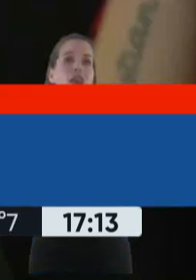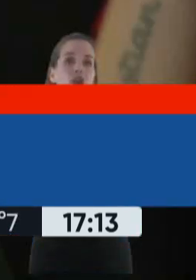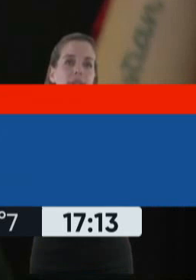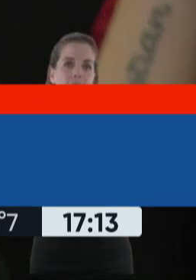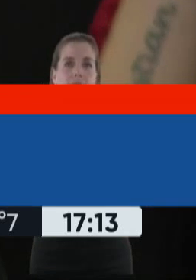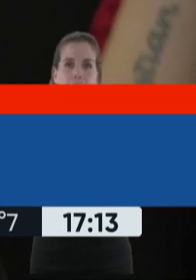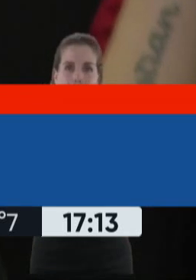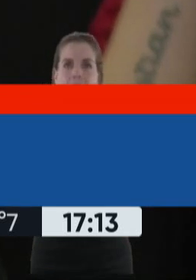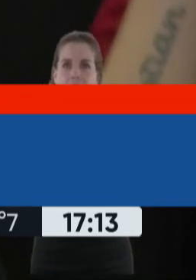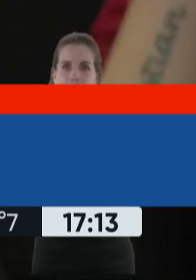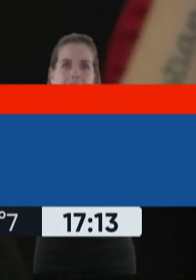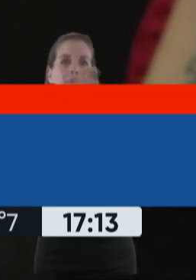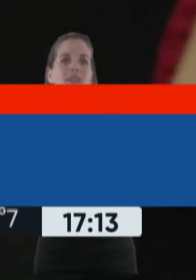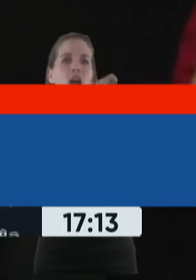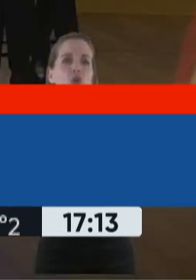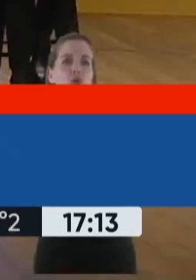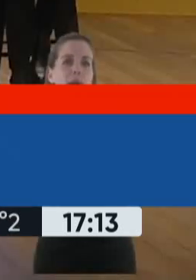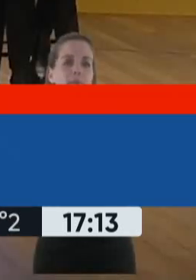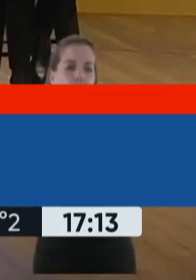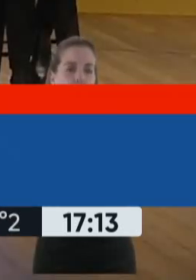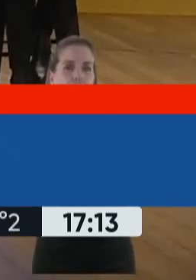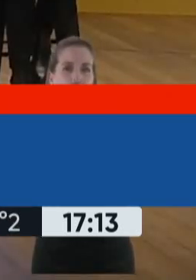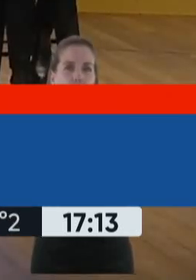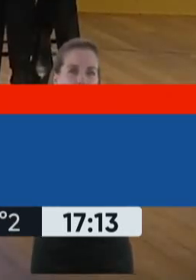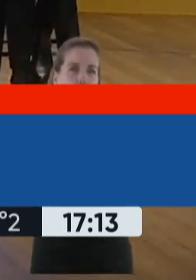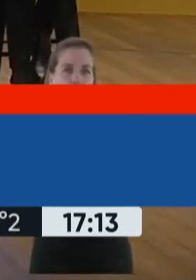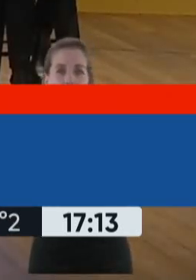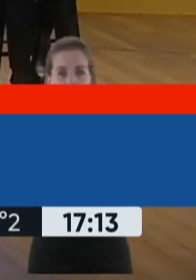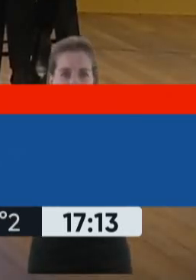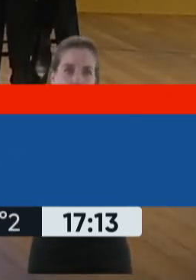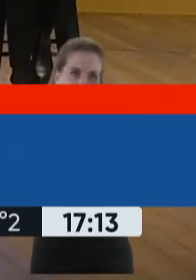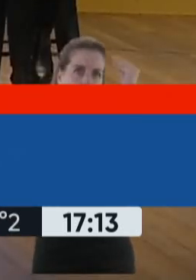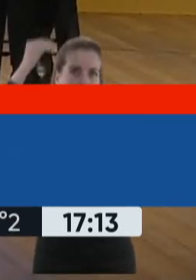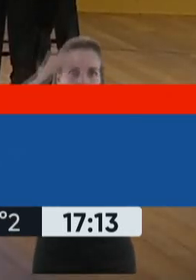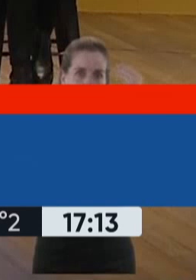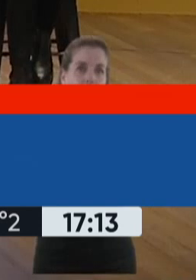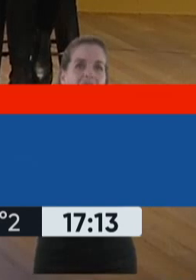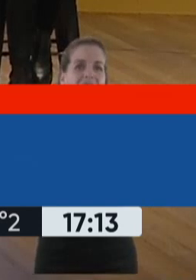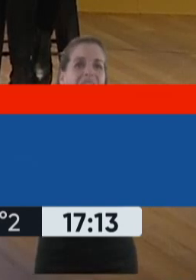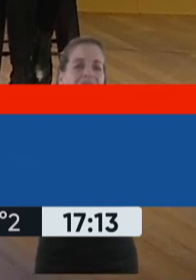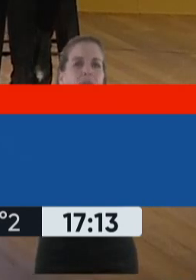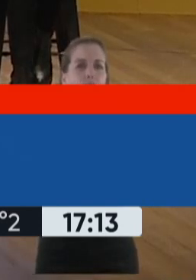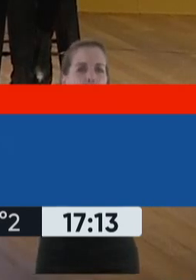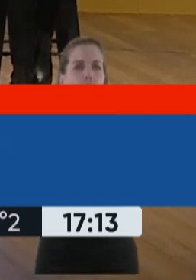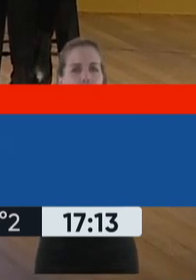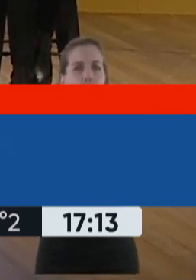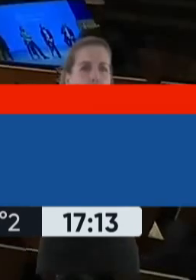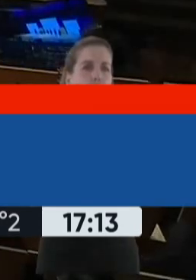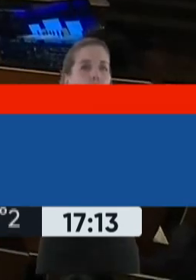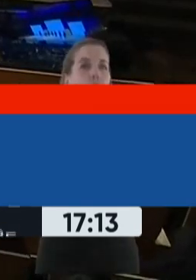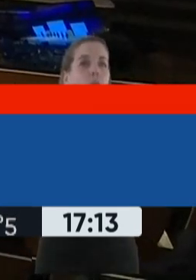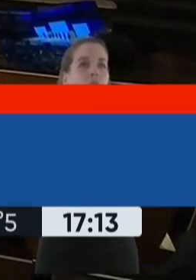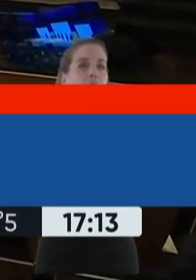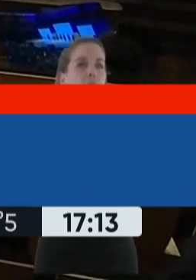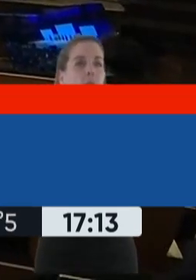preocupación. Y poquito a poquito vamos recuperando los sueños, vamos recuperando las ganas, vamos